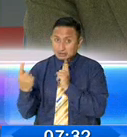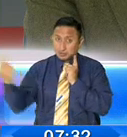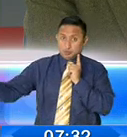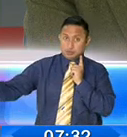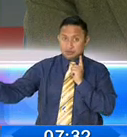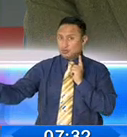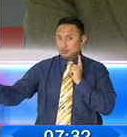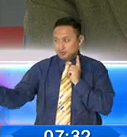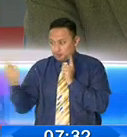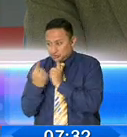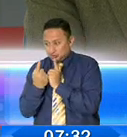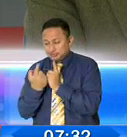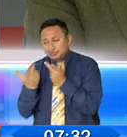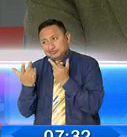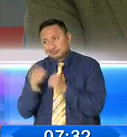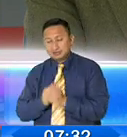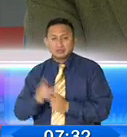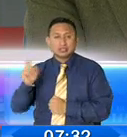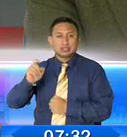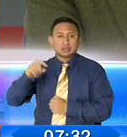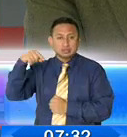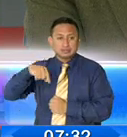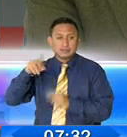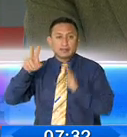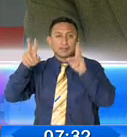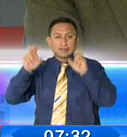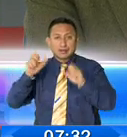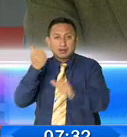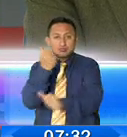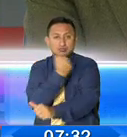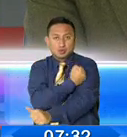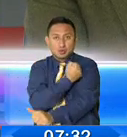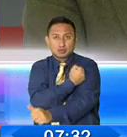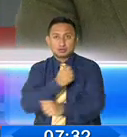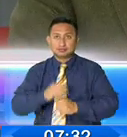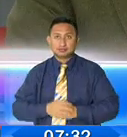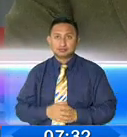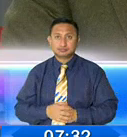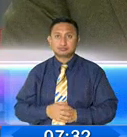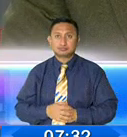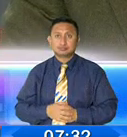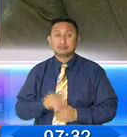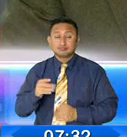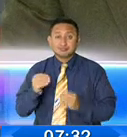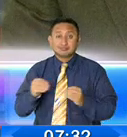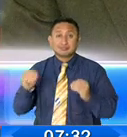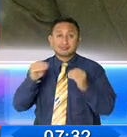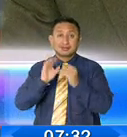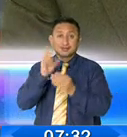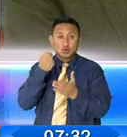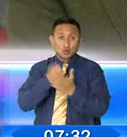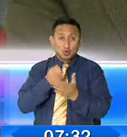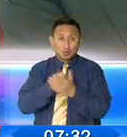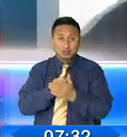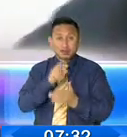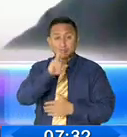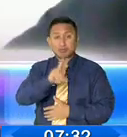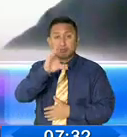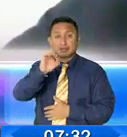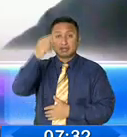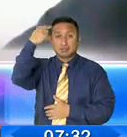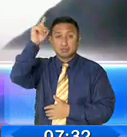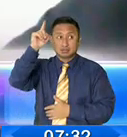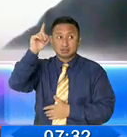habría que modificar el tema de la vacunación y comprar más vacuna, porque esos 20 millones, si